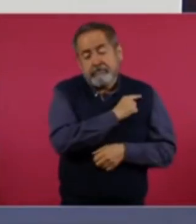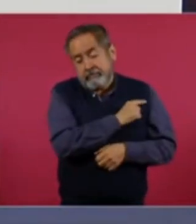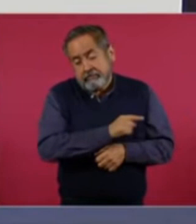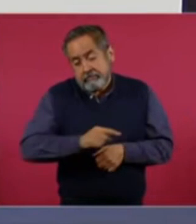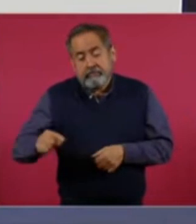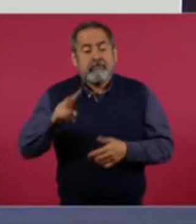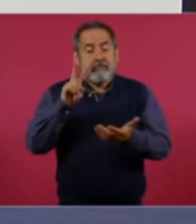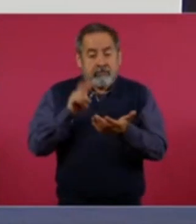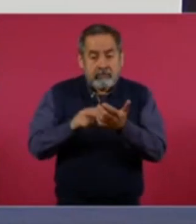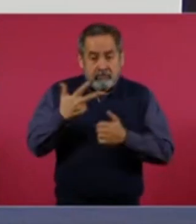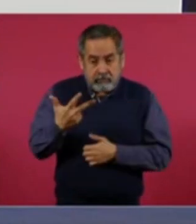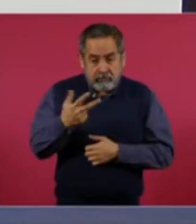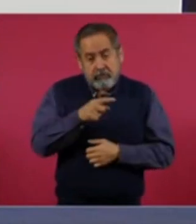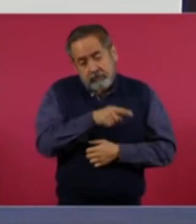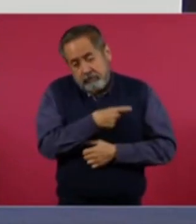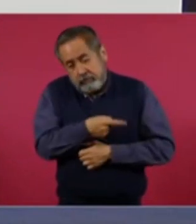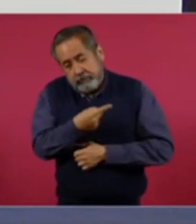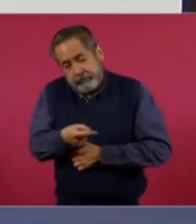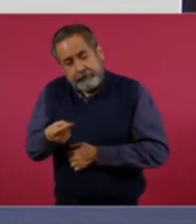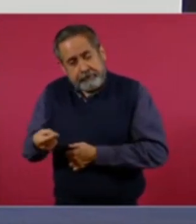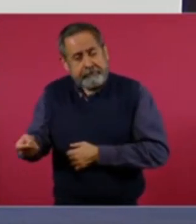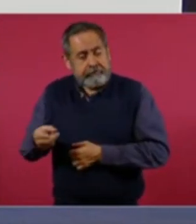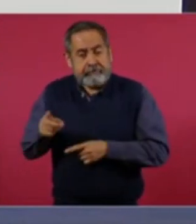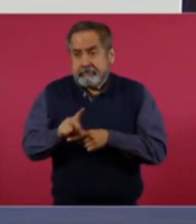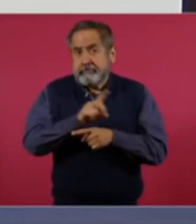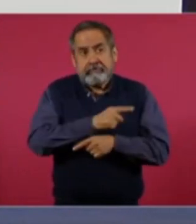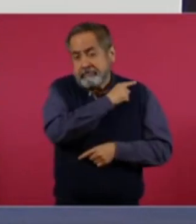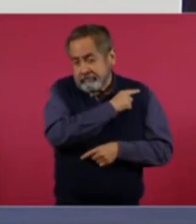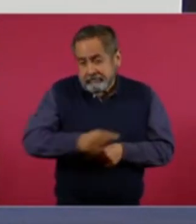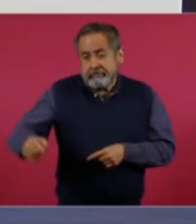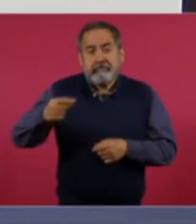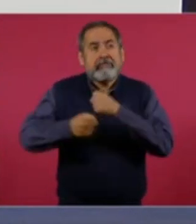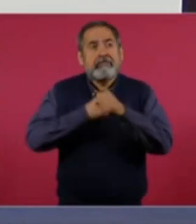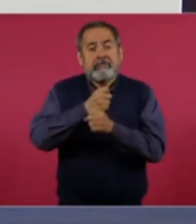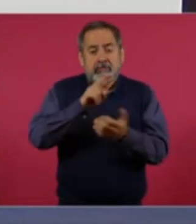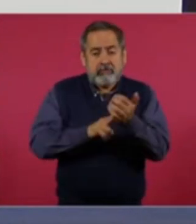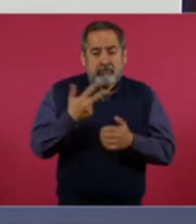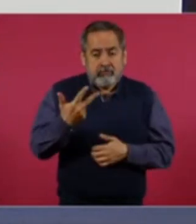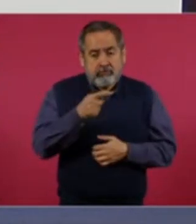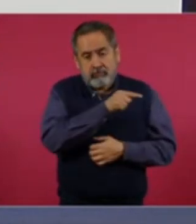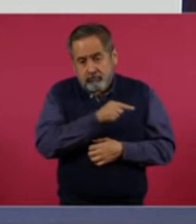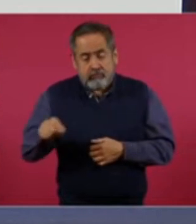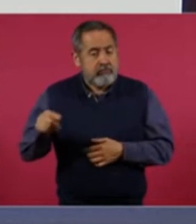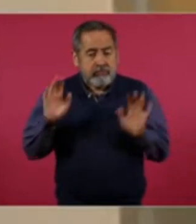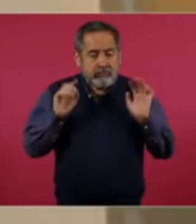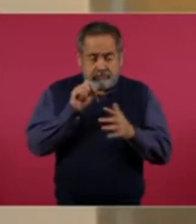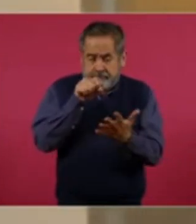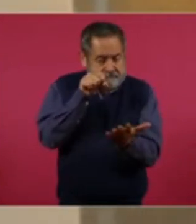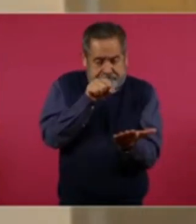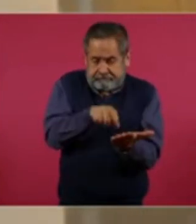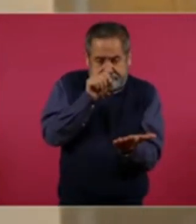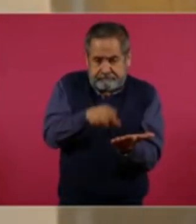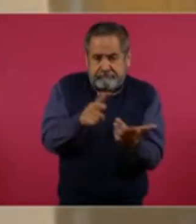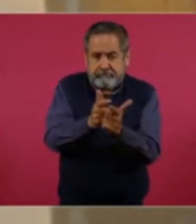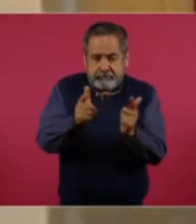todas las elecciones que han pasado desde entonces hasta la fecha, la interpretación ha sido textual, como